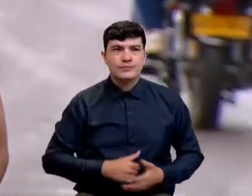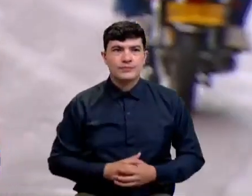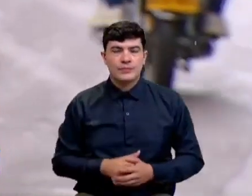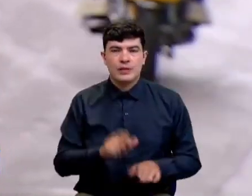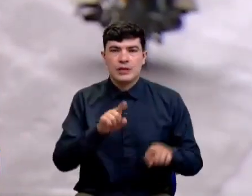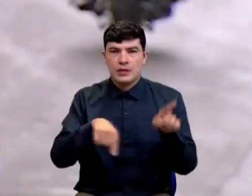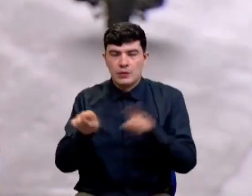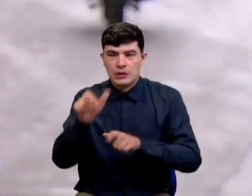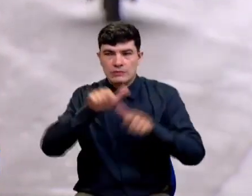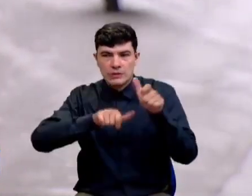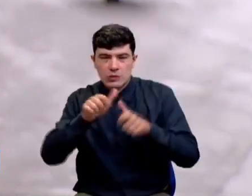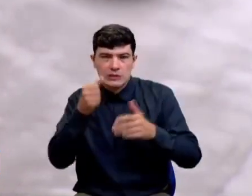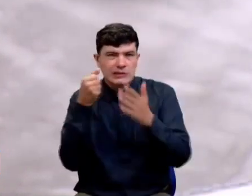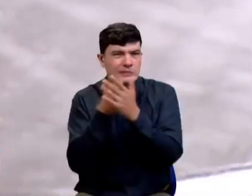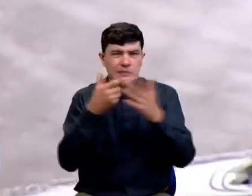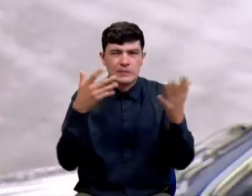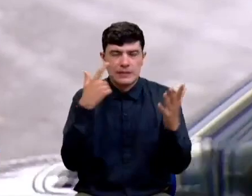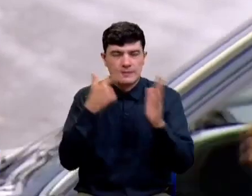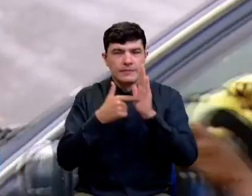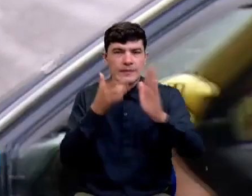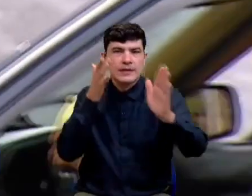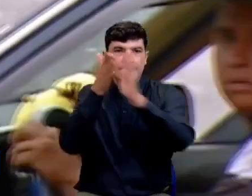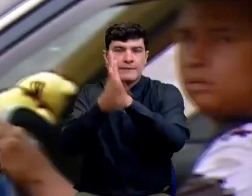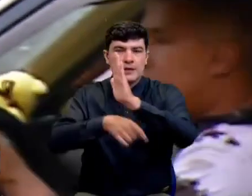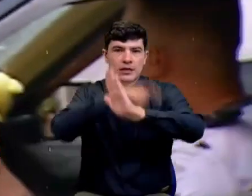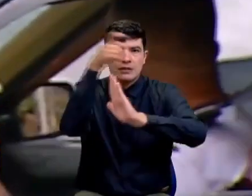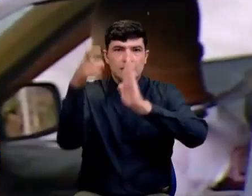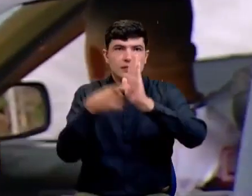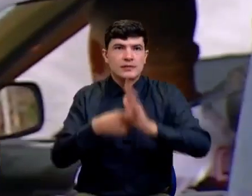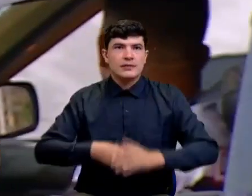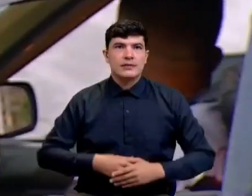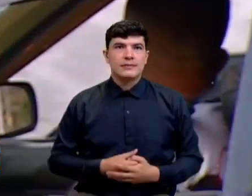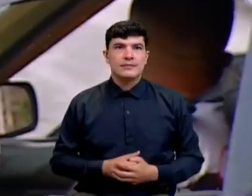algunas personas, y los detalles se los presentamos en el siguiente informe.